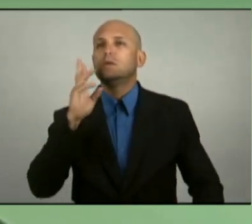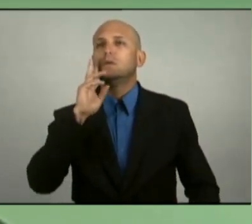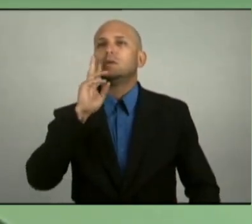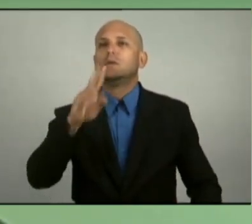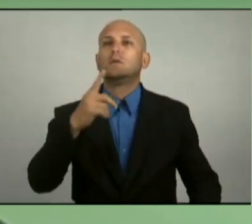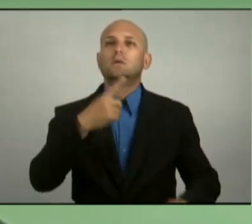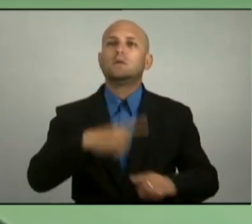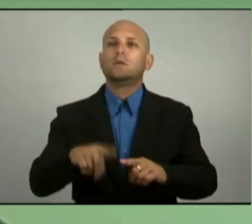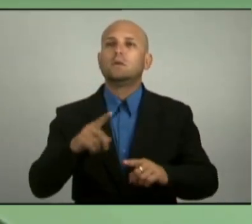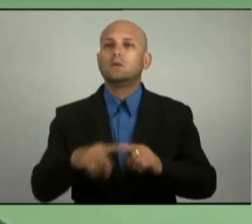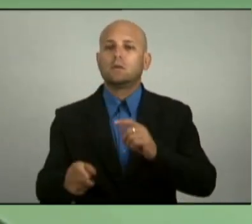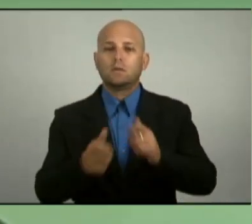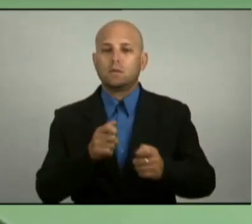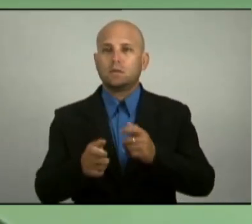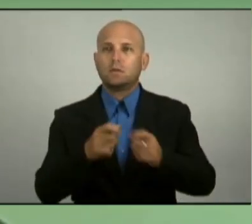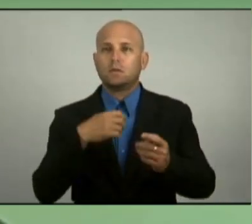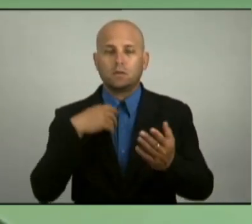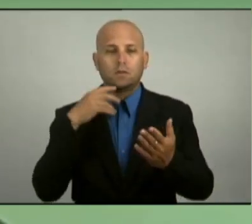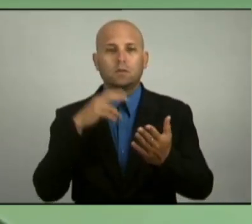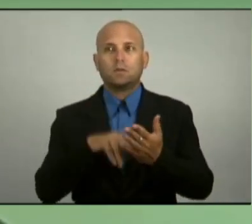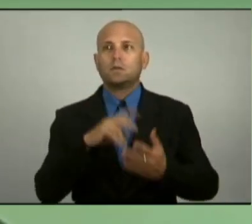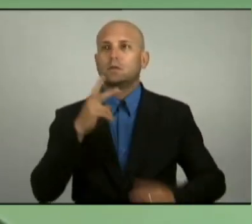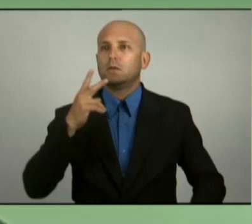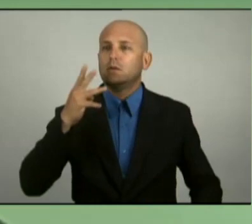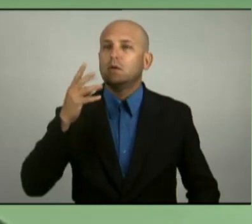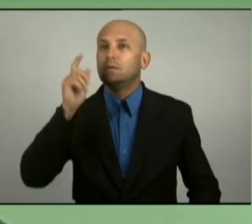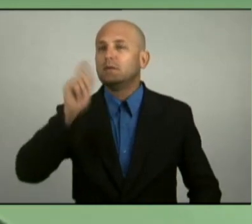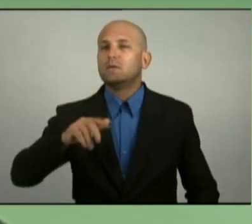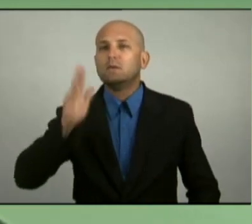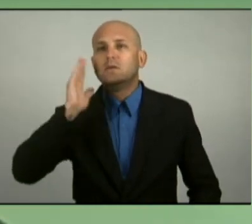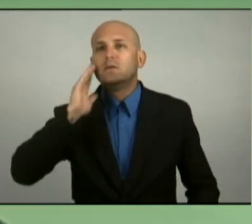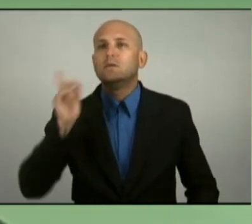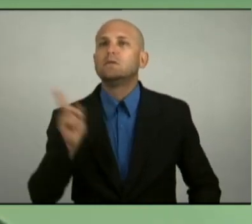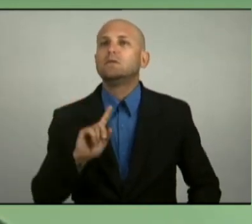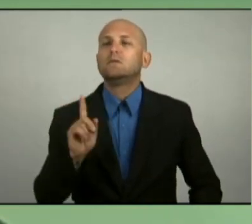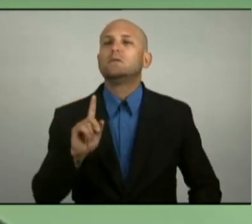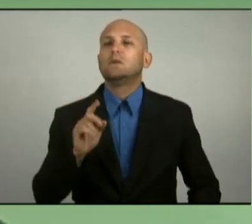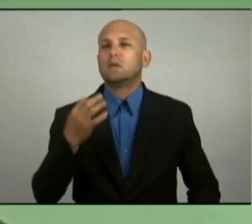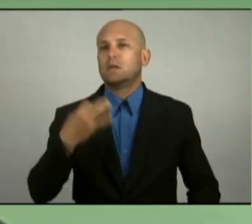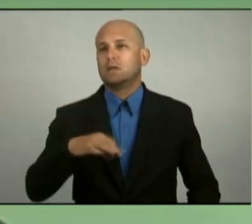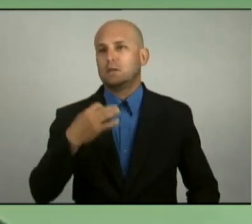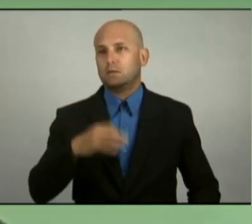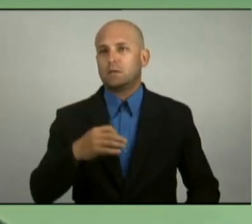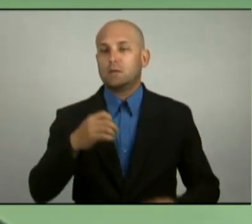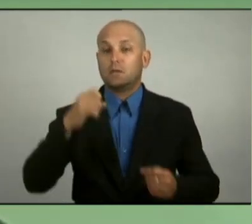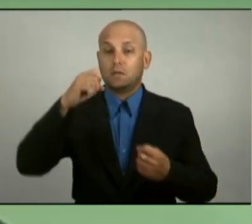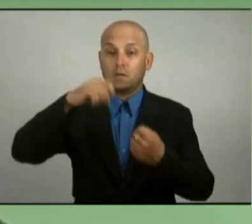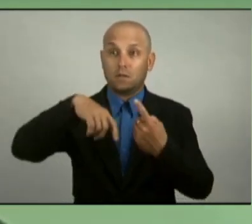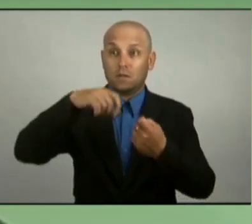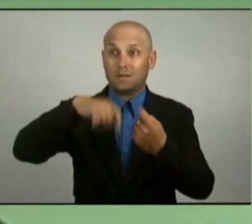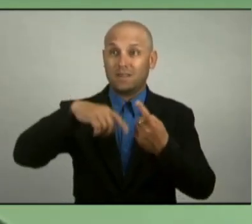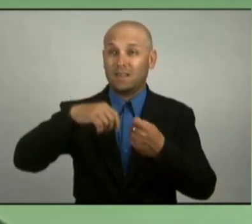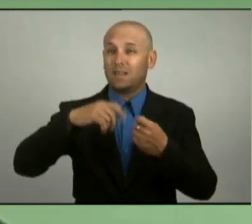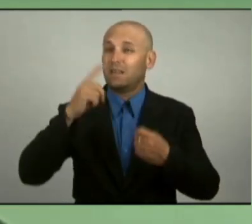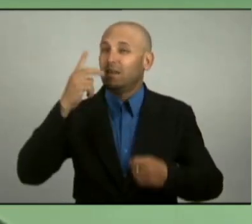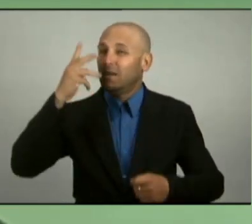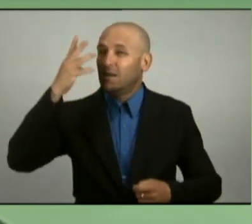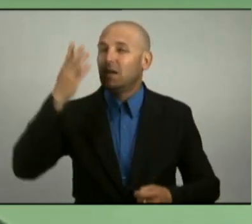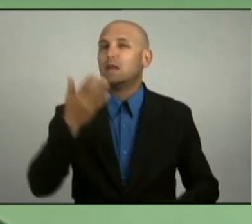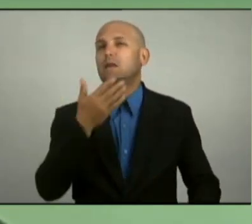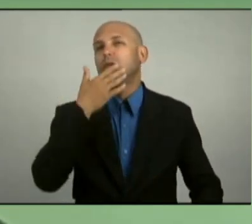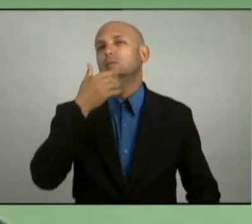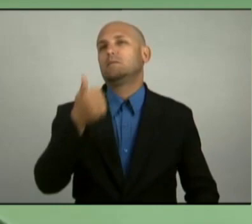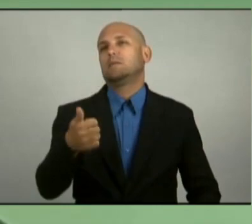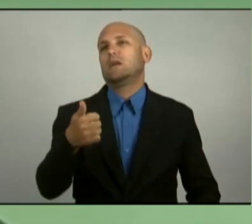cantidad de gente conectada que tú yo digo Bueno las personas no duermen Es verdad que a esa hora es más fácil la navegación por el internet la conexión y la